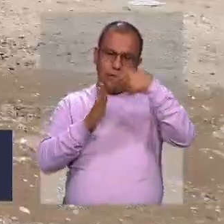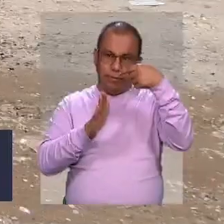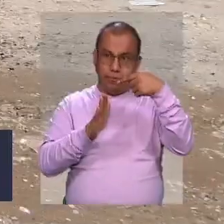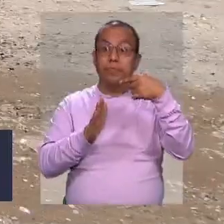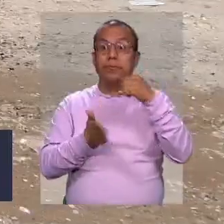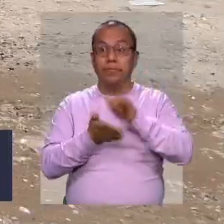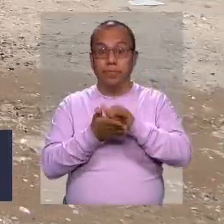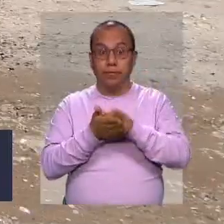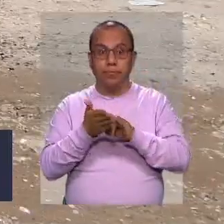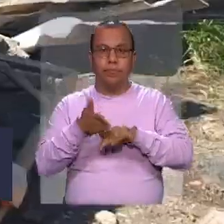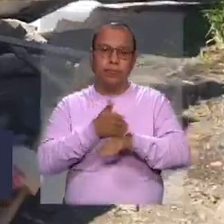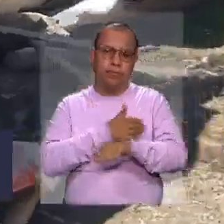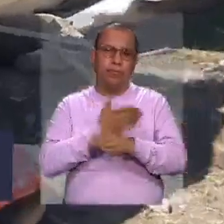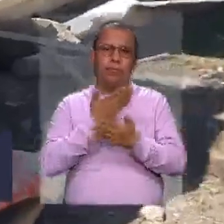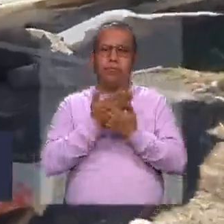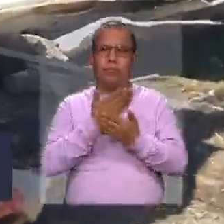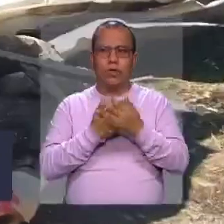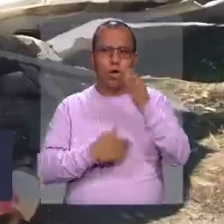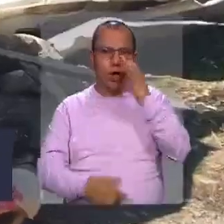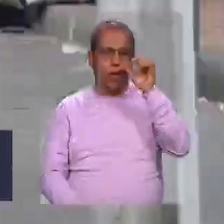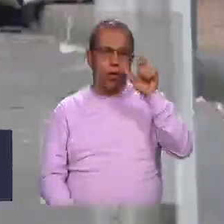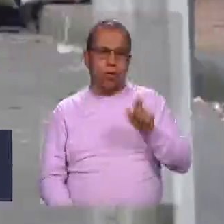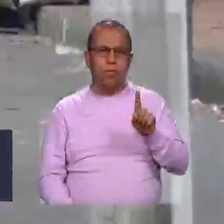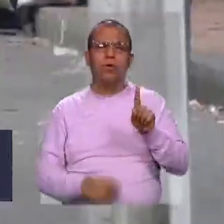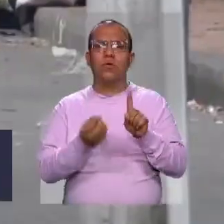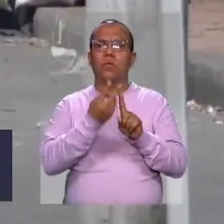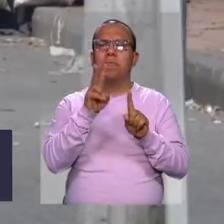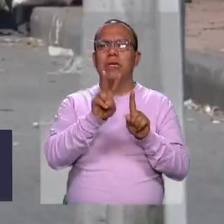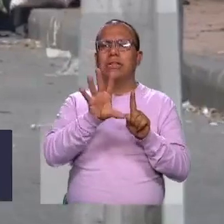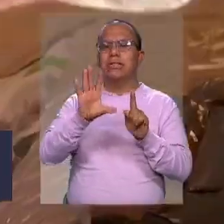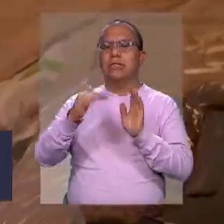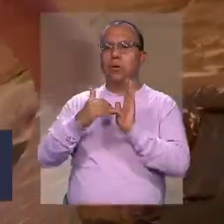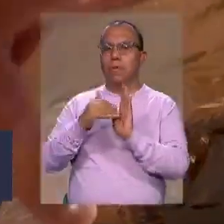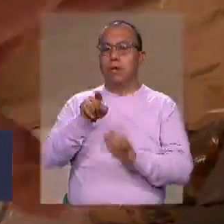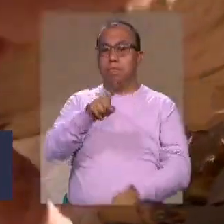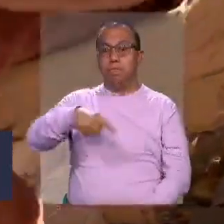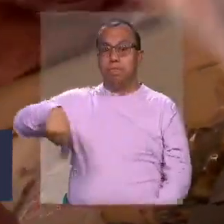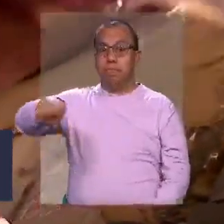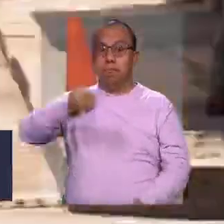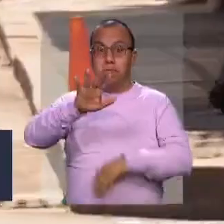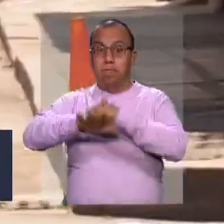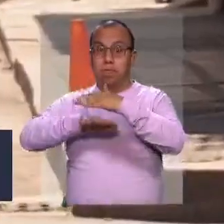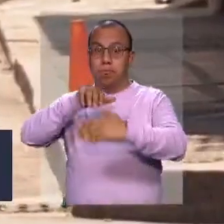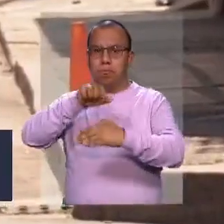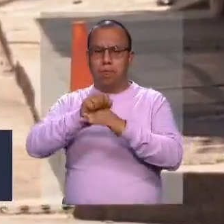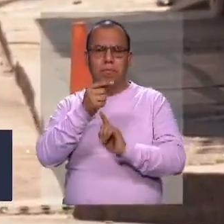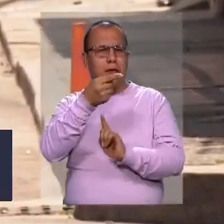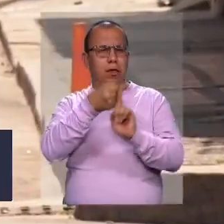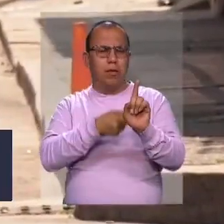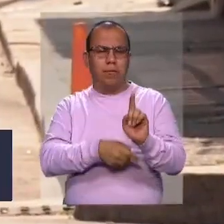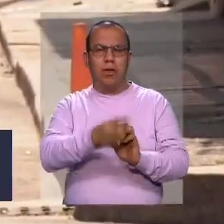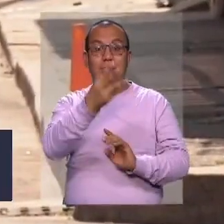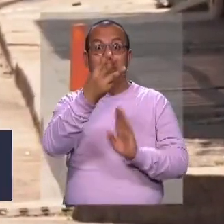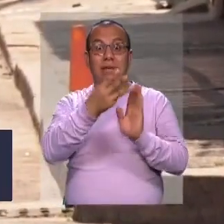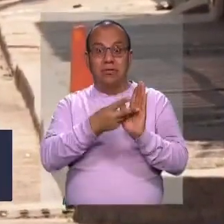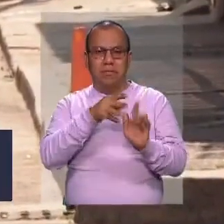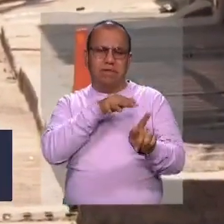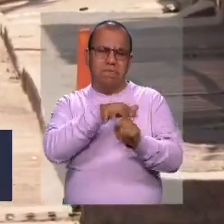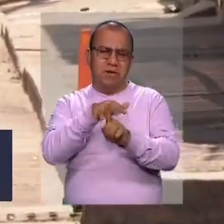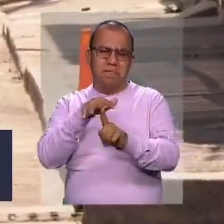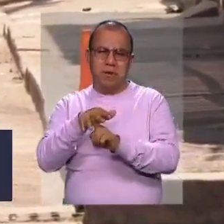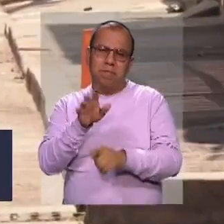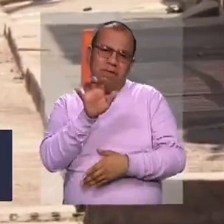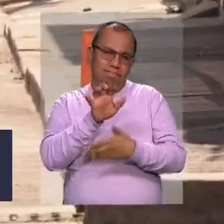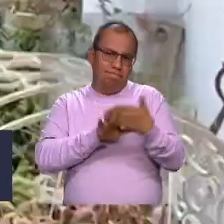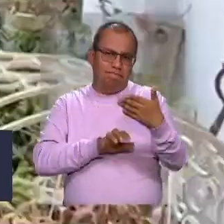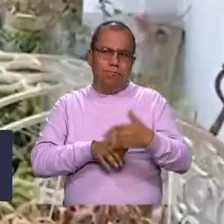según cifras del agua es como Don Fernando en Bogotá y cerca de 25.000 recicladores al mes por lo menos hay 3000 accidentes que se podrían